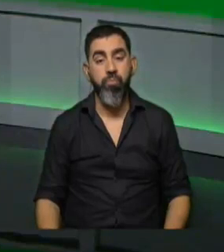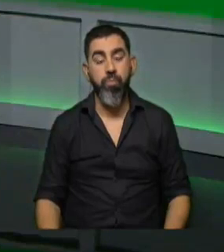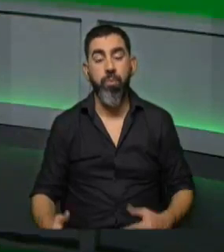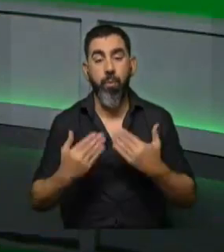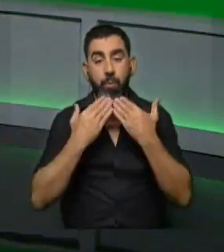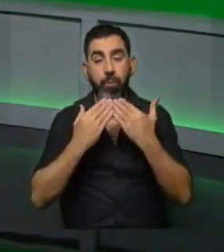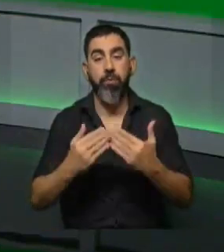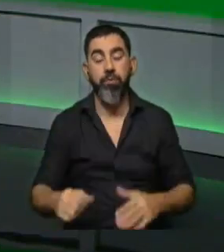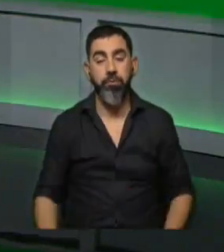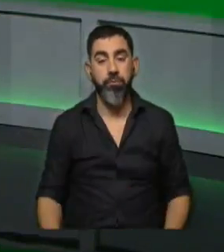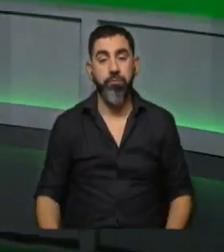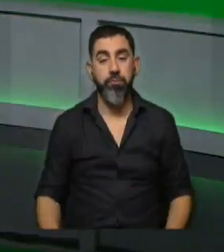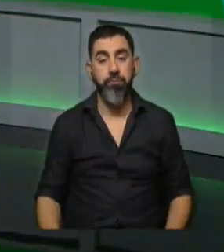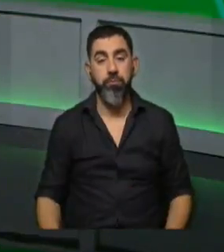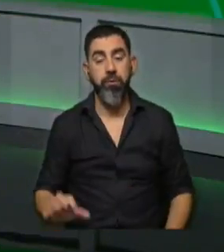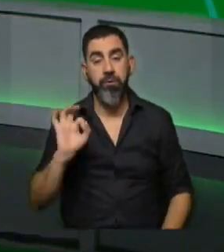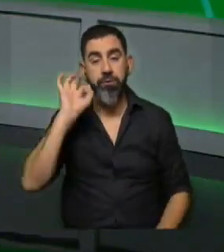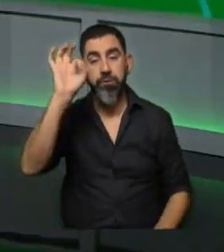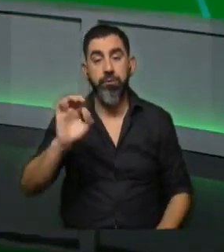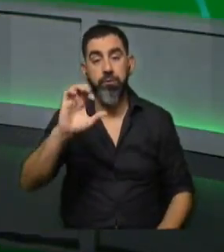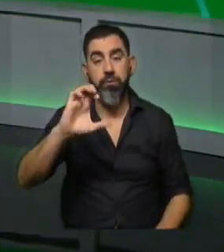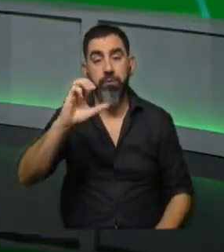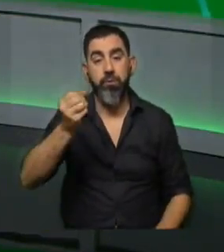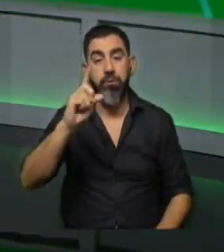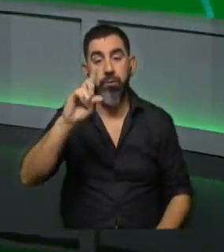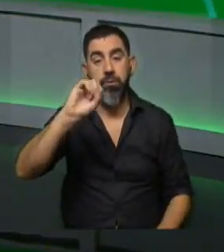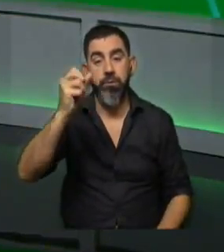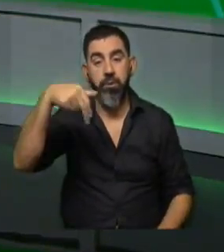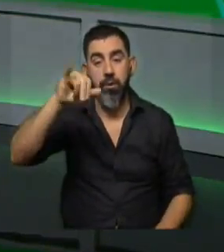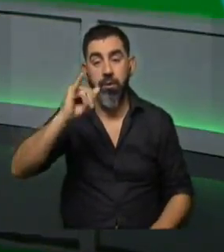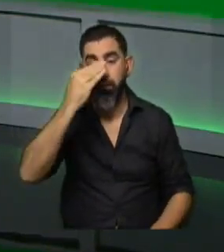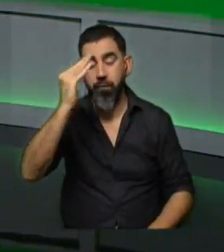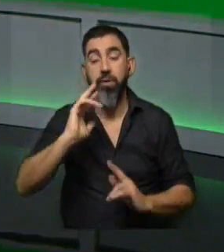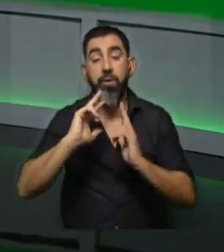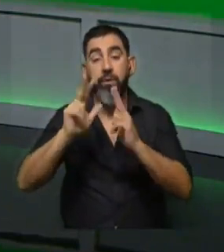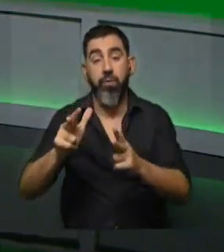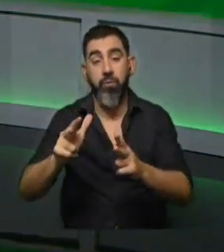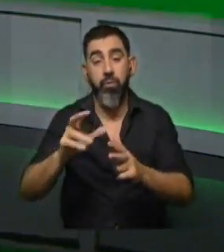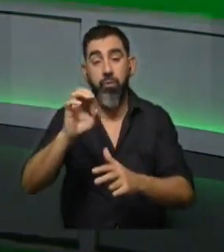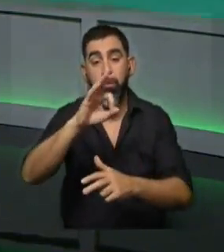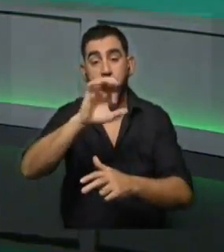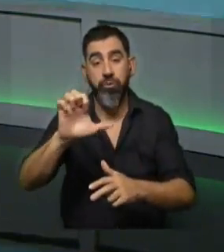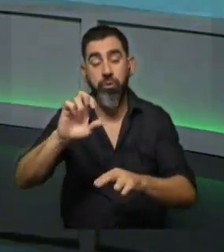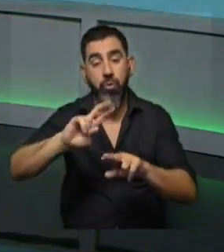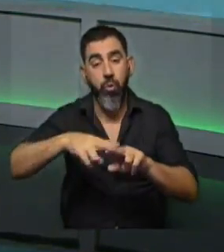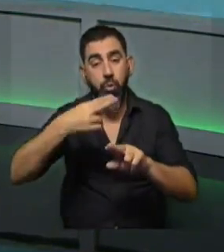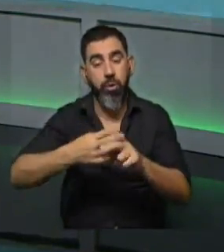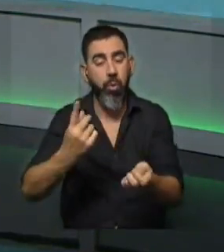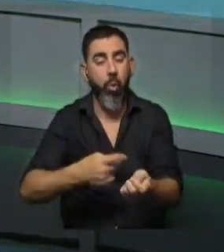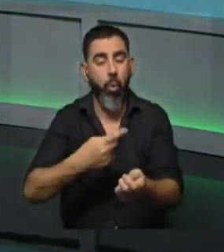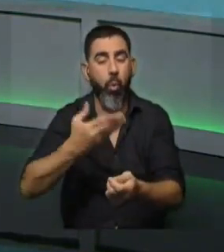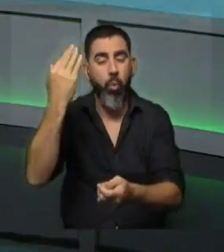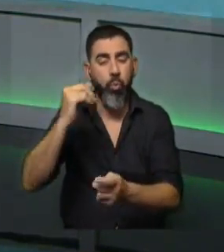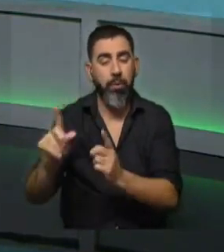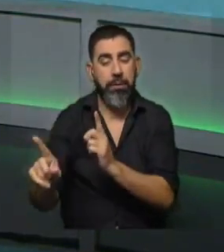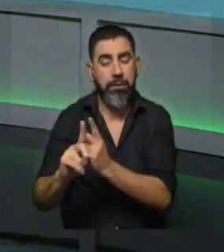Muchas gracias Eduardo el senador Daniel calláni del frente amplio sostuvo en las últimas horas que no se se volvió a la práctica del